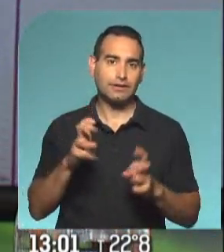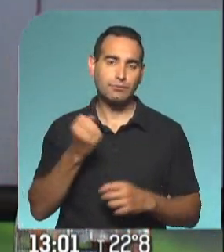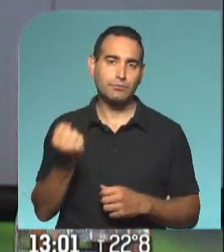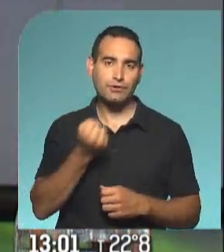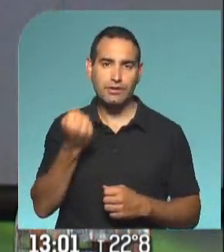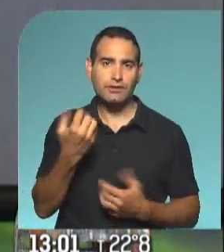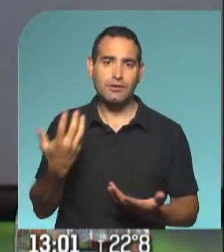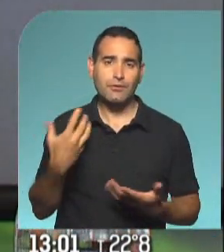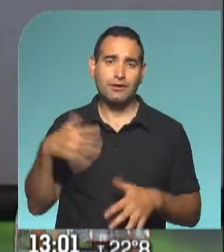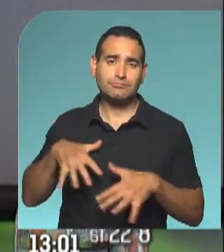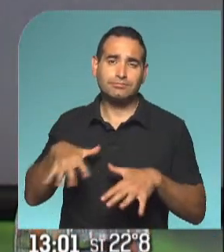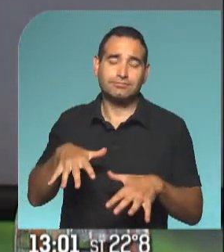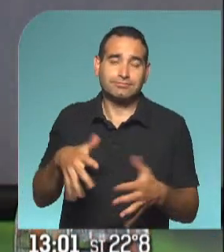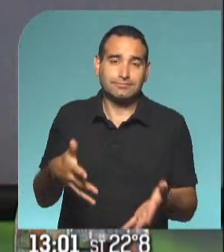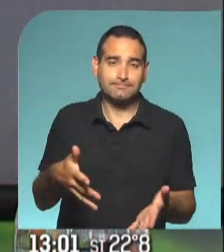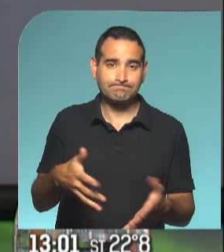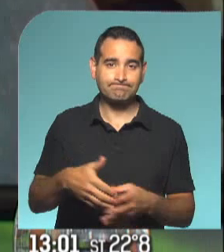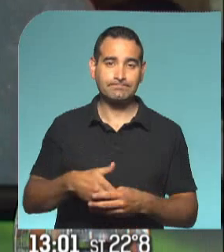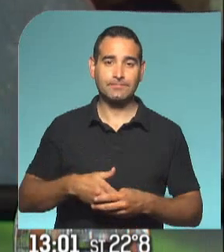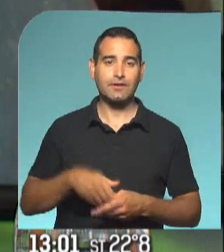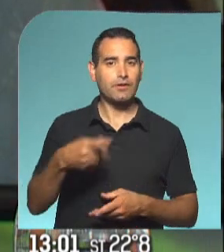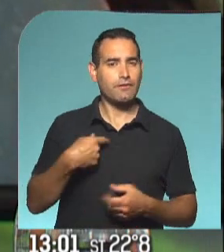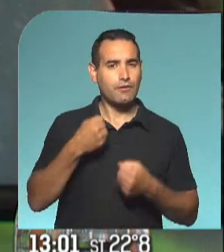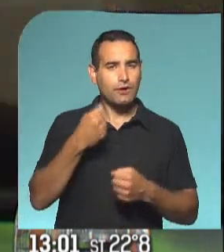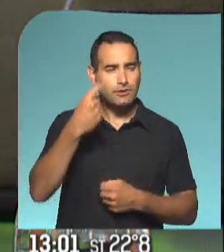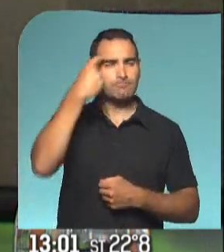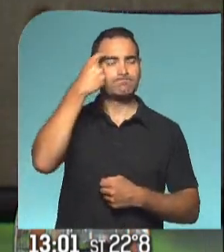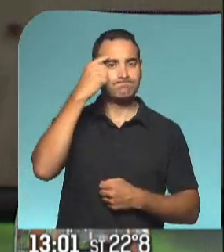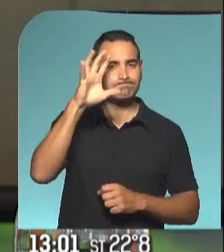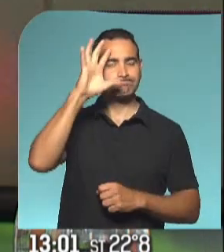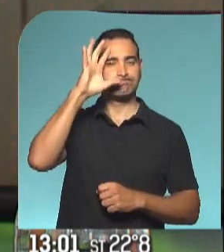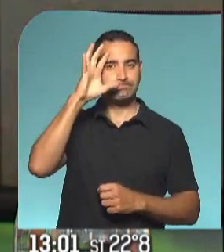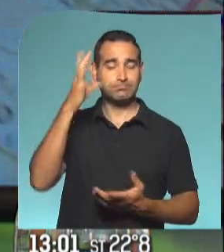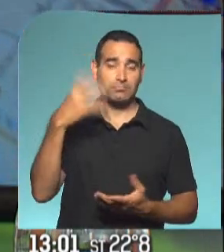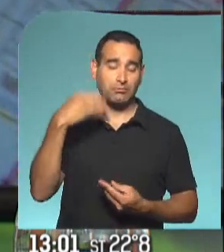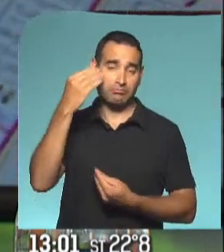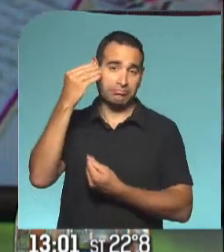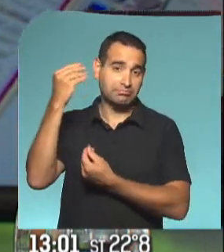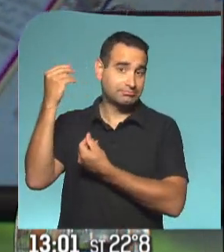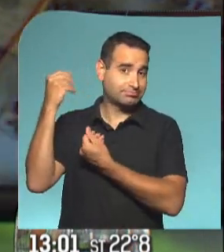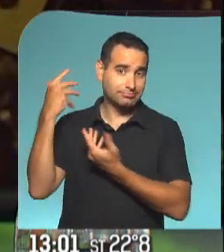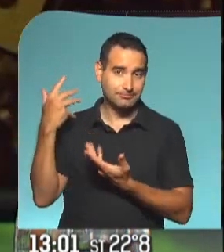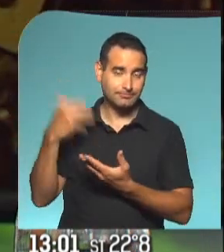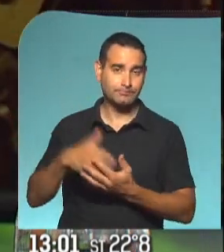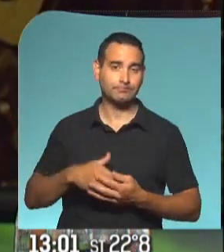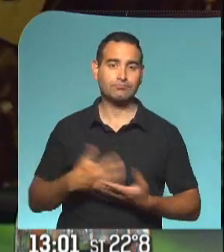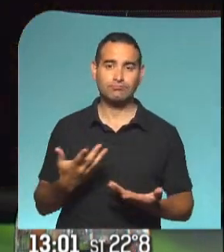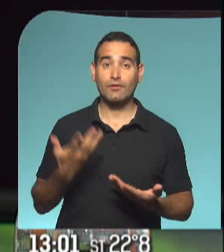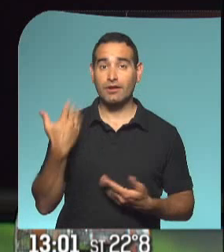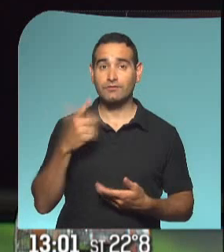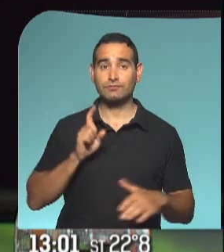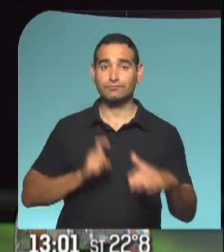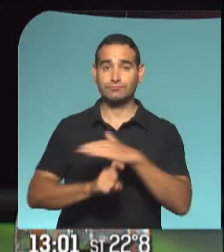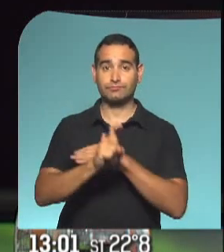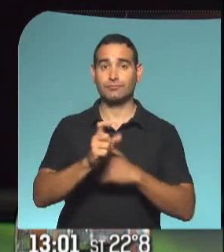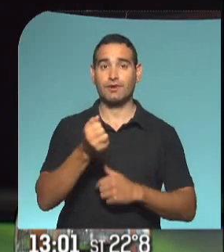que suceden todo el tiempo que si no haces ese esfuerzo por rescatarlos, quedan en el olvido y no tiene que pasar, porque lo que sucedió con el Ara San